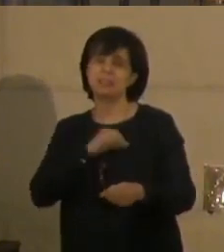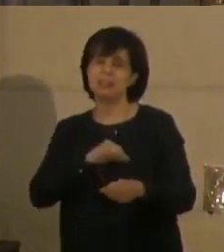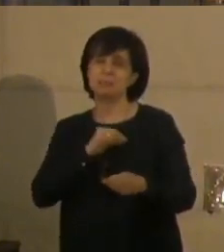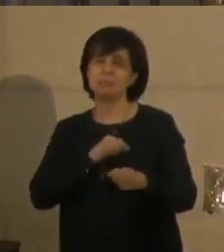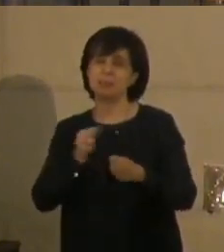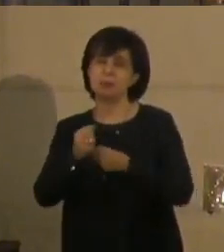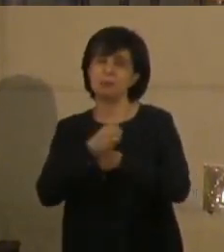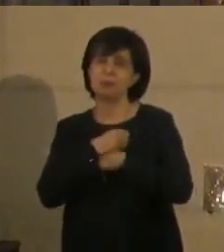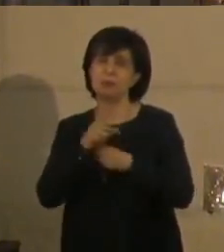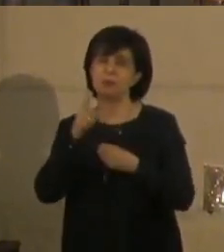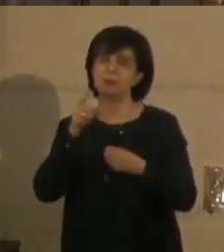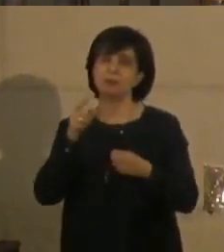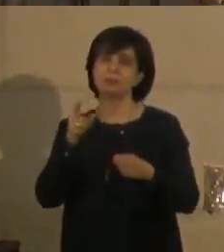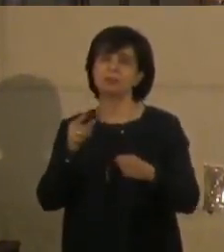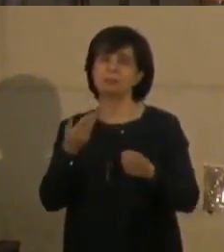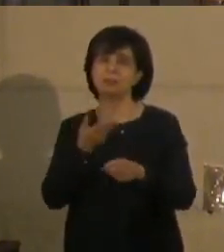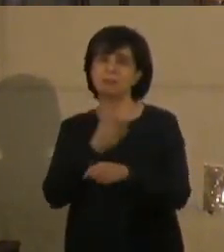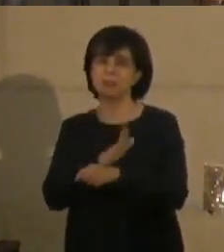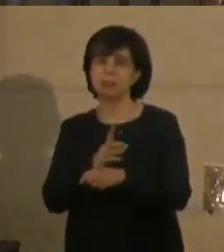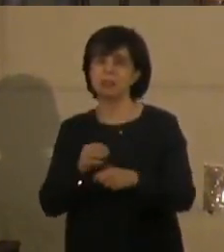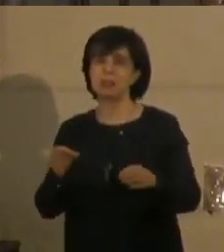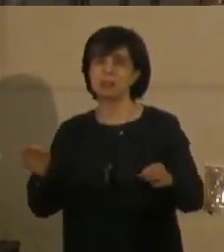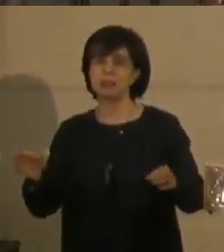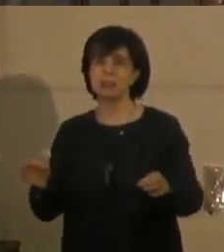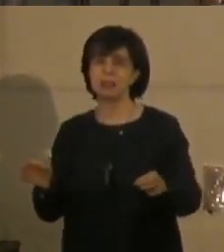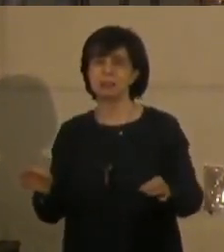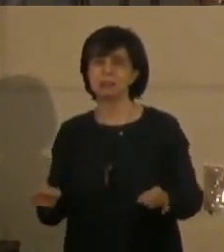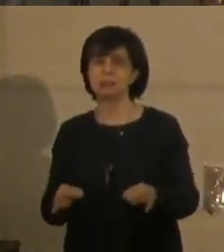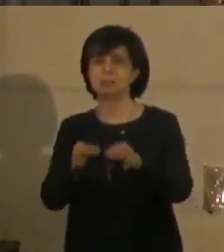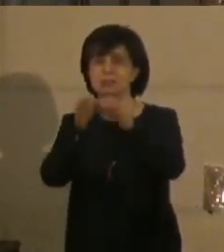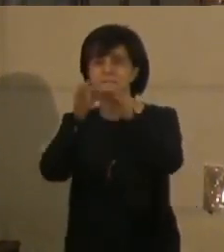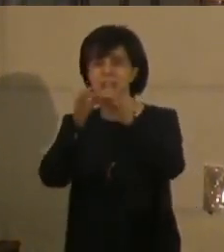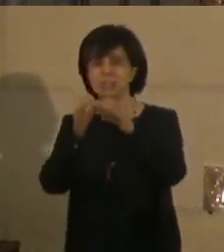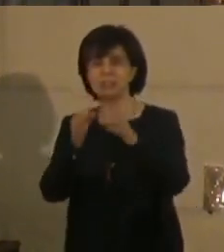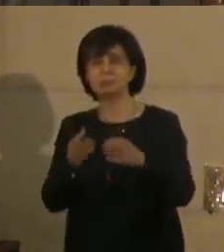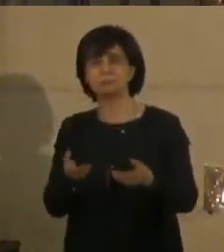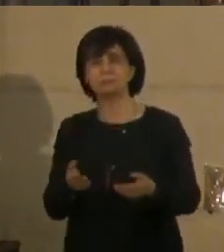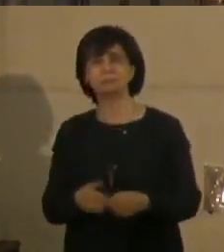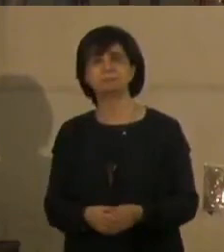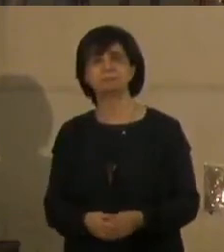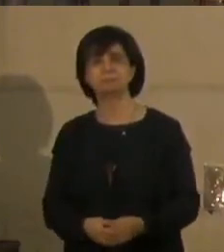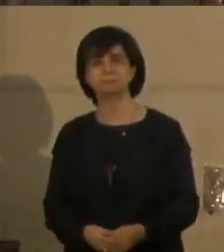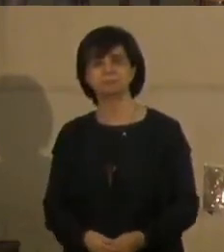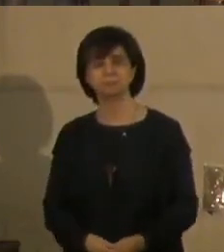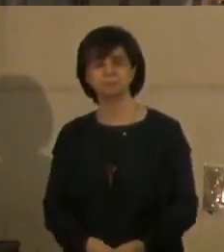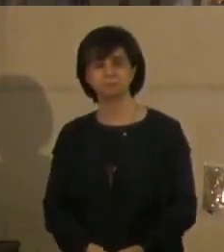real que va a manifestar en este altar dentro de unos momentos.